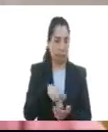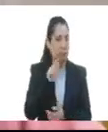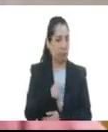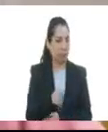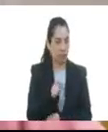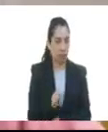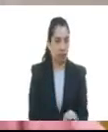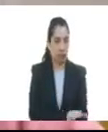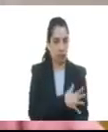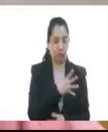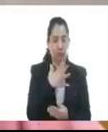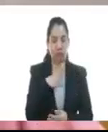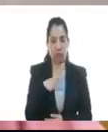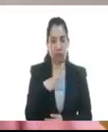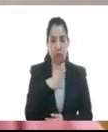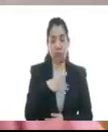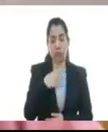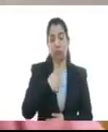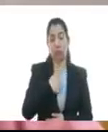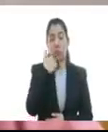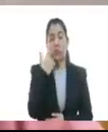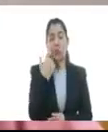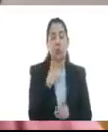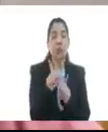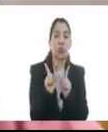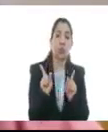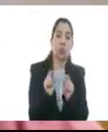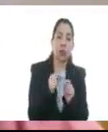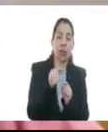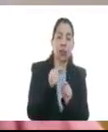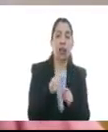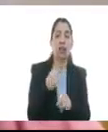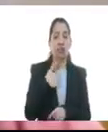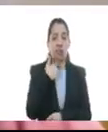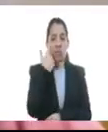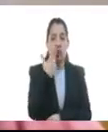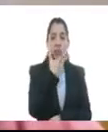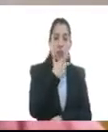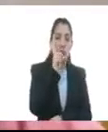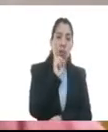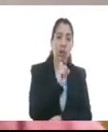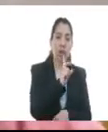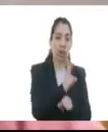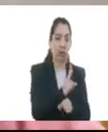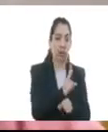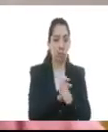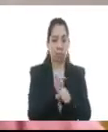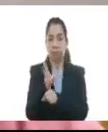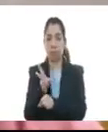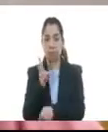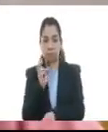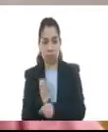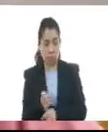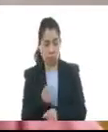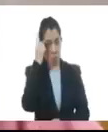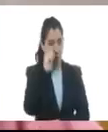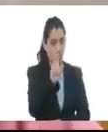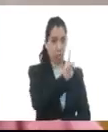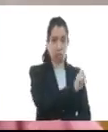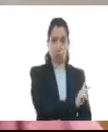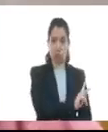nada más para cerrar quisiera decir que las invito y los invito a que todos y todas ustedes